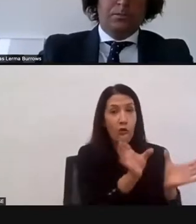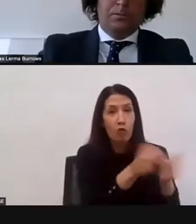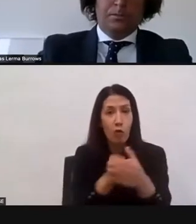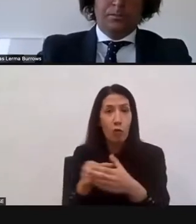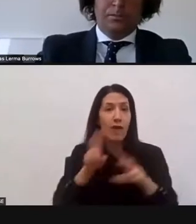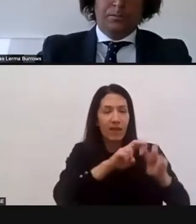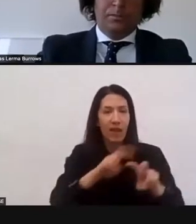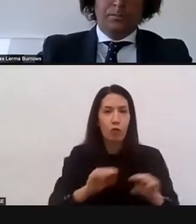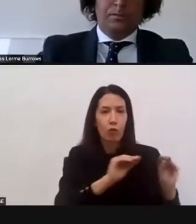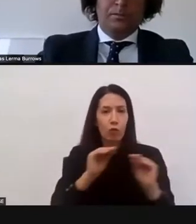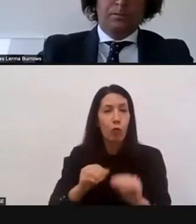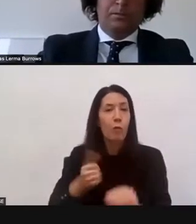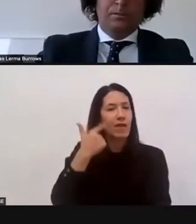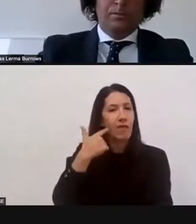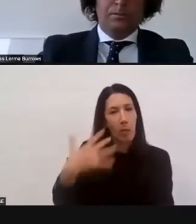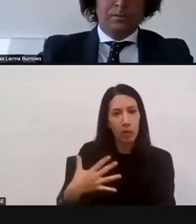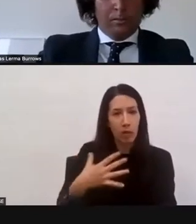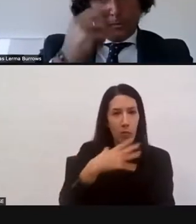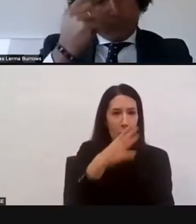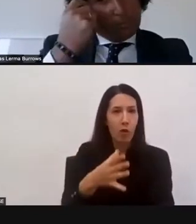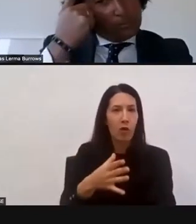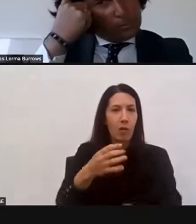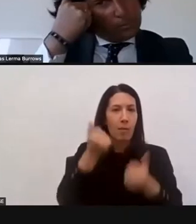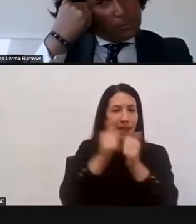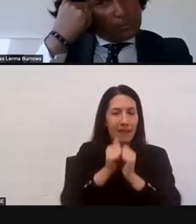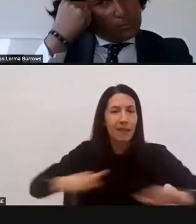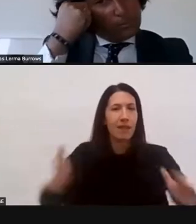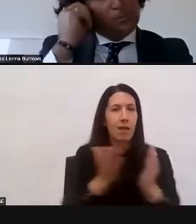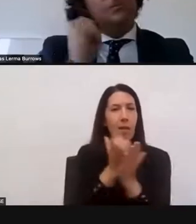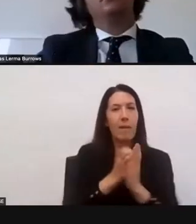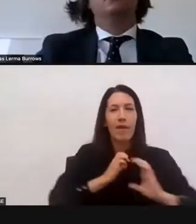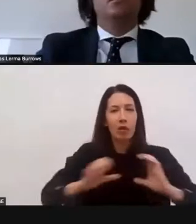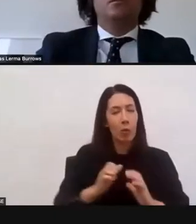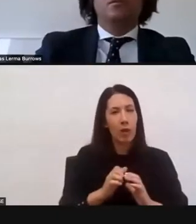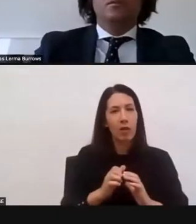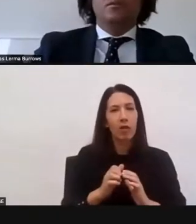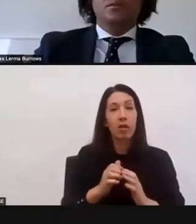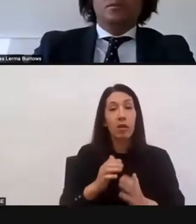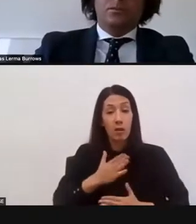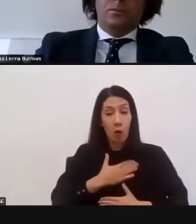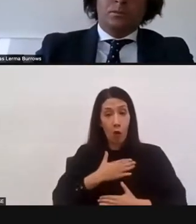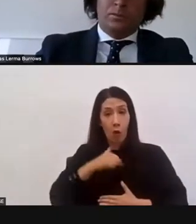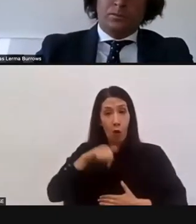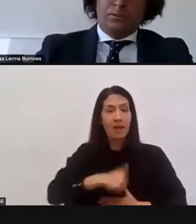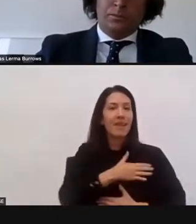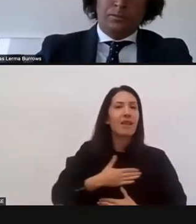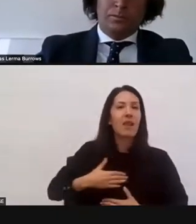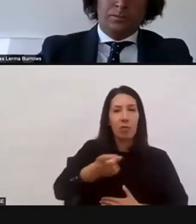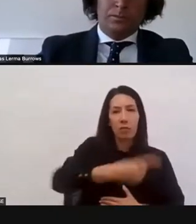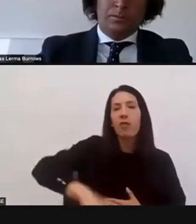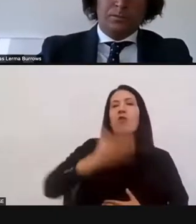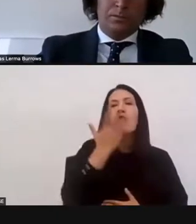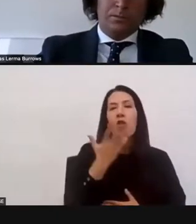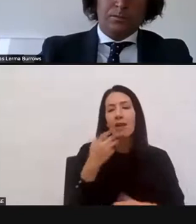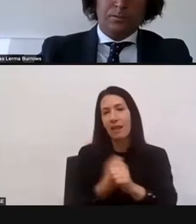realizan y que es más conocida por ser la que más trascendencia suele tener en los medios de comunicación, hoy tengo la intención de dar a conocer nuestra labor en el